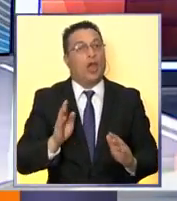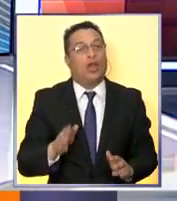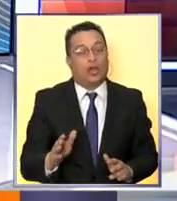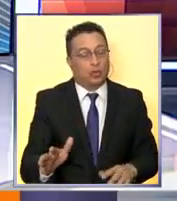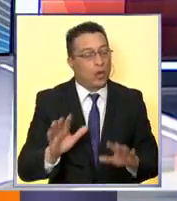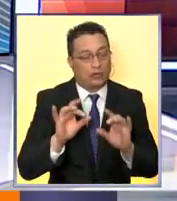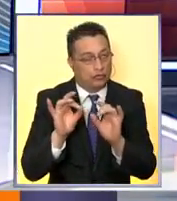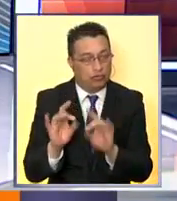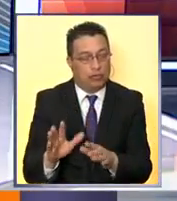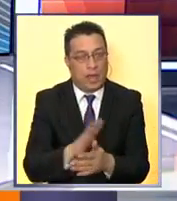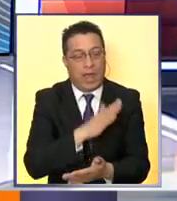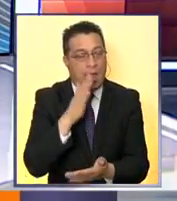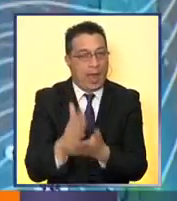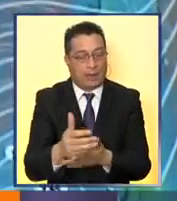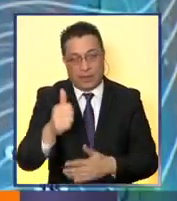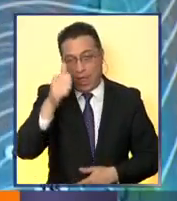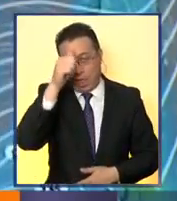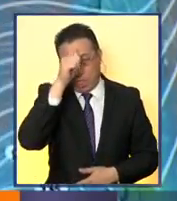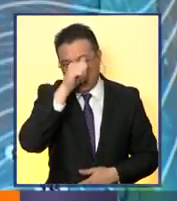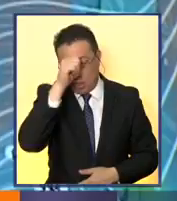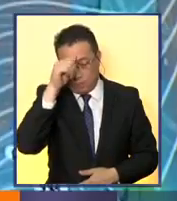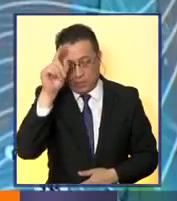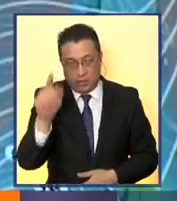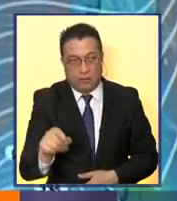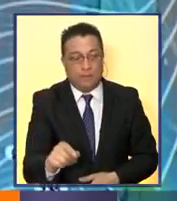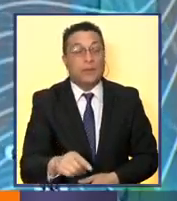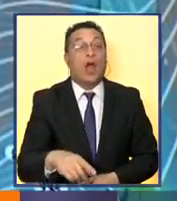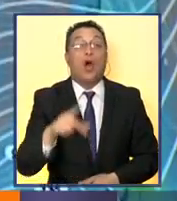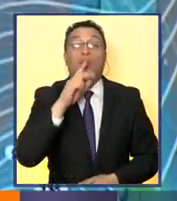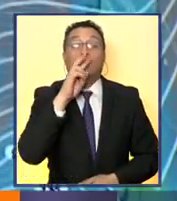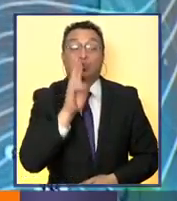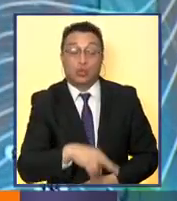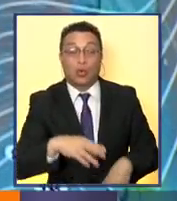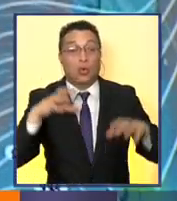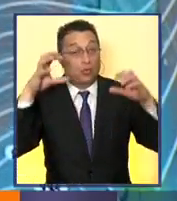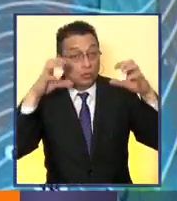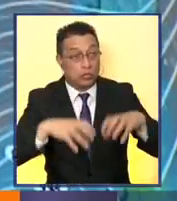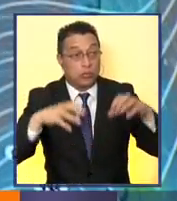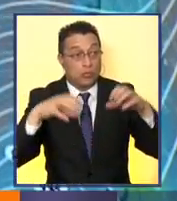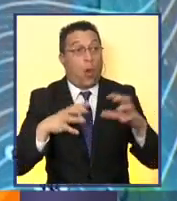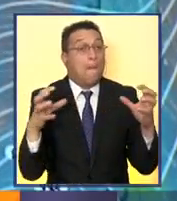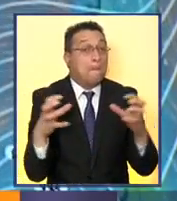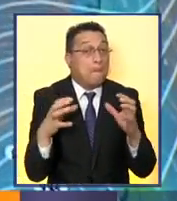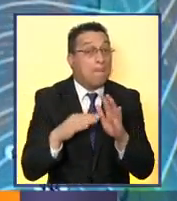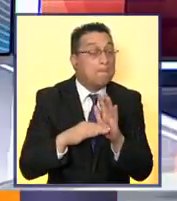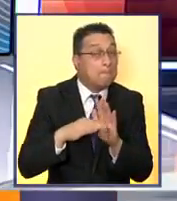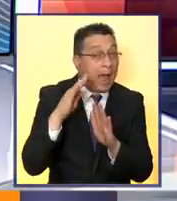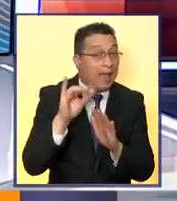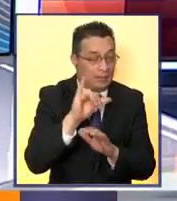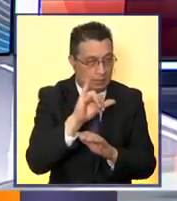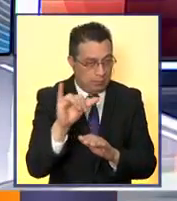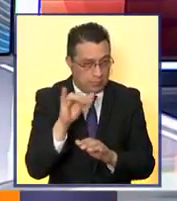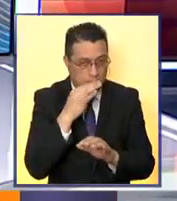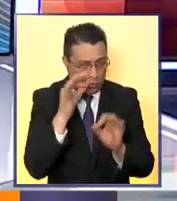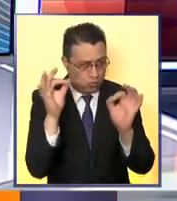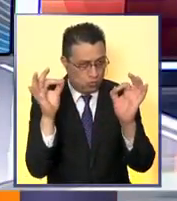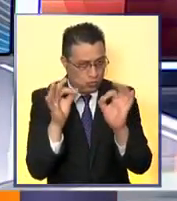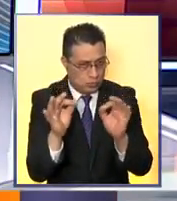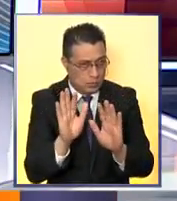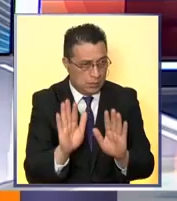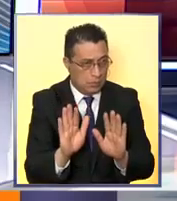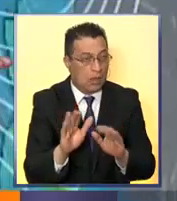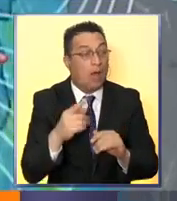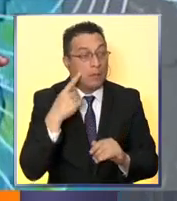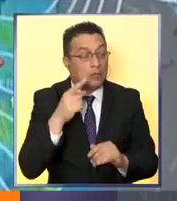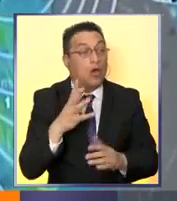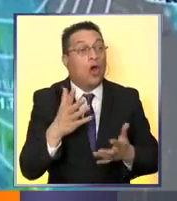condición hasta el fin de semana. En el sur, precipitaciones las más intensas, ya las vamos a ver de manera más detallada, pero van a estar desde